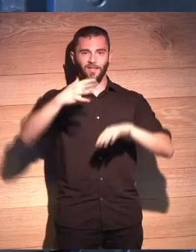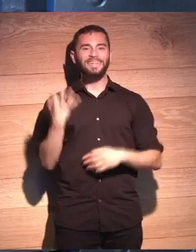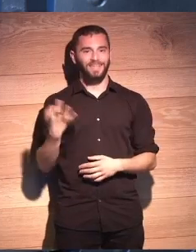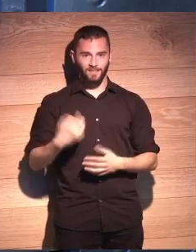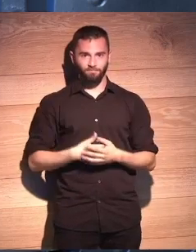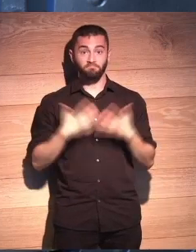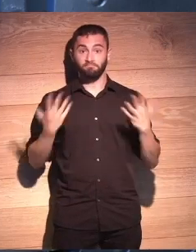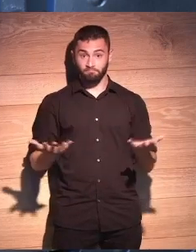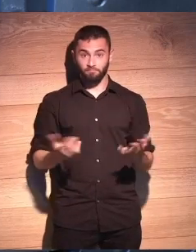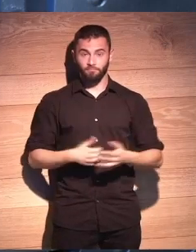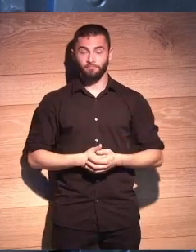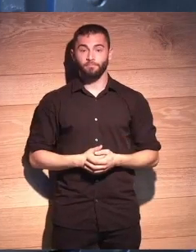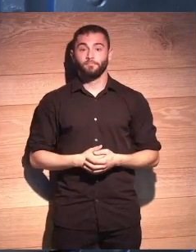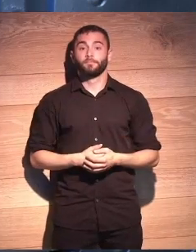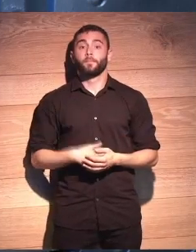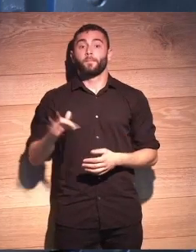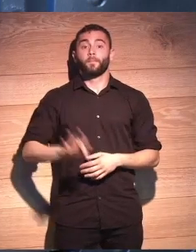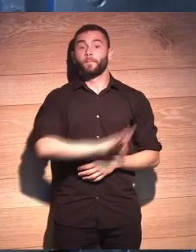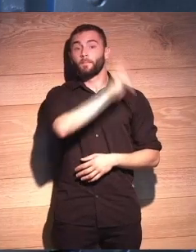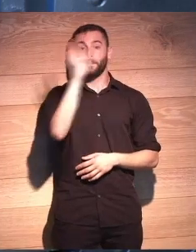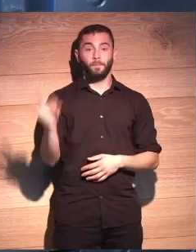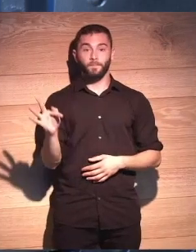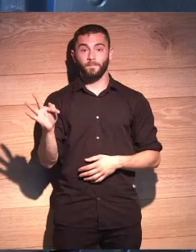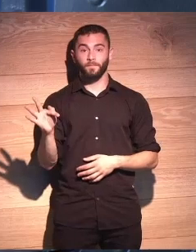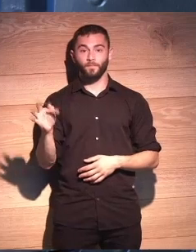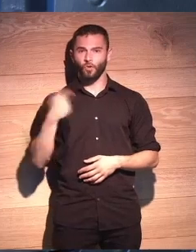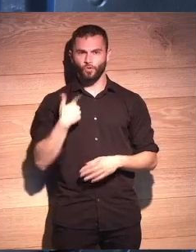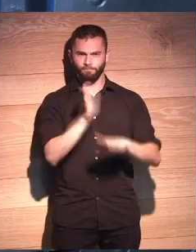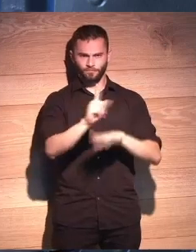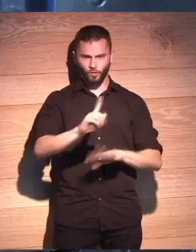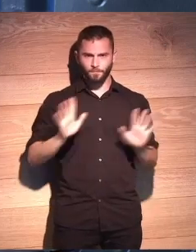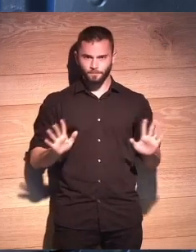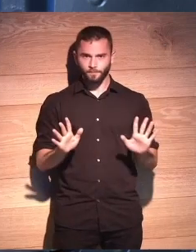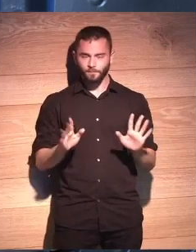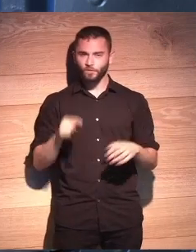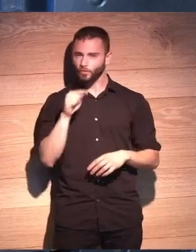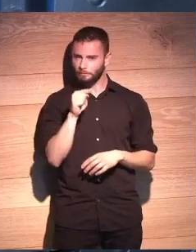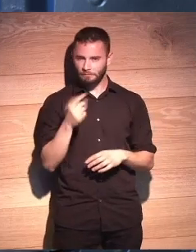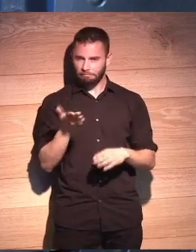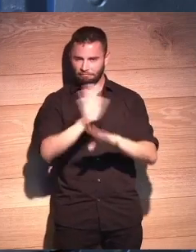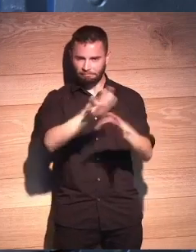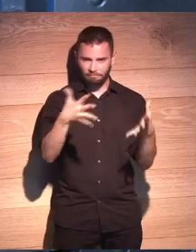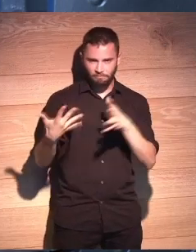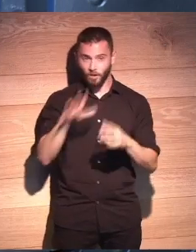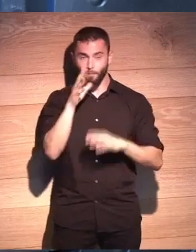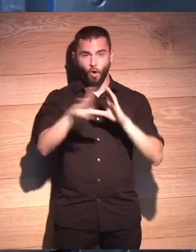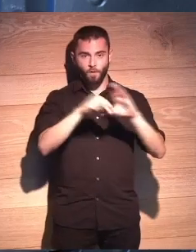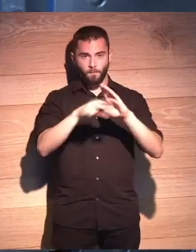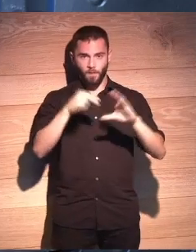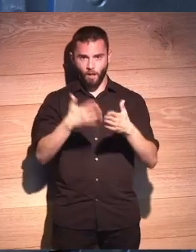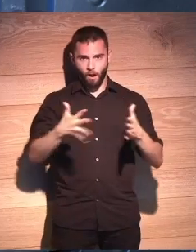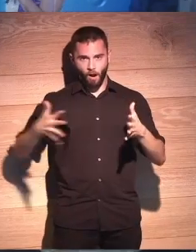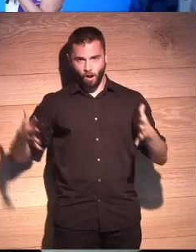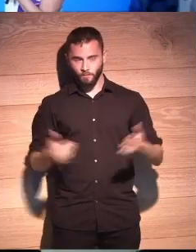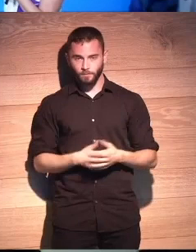artificial. Así que de ahí ya lo que nos vamos, que no os lo voy a poner, pero esto que solamente os lo enseño así porque en los vídeos si no nos vamos a